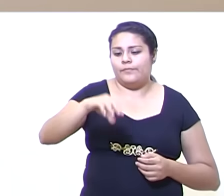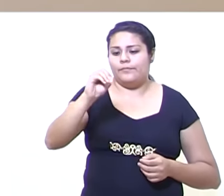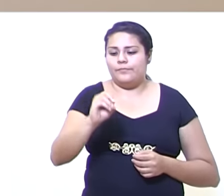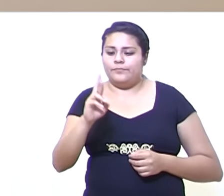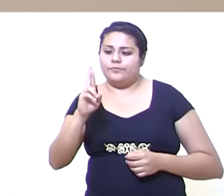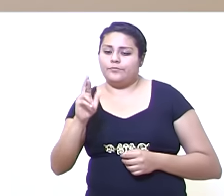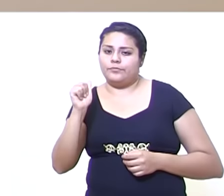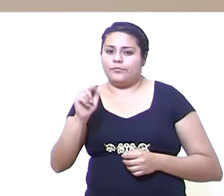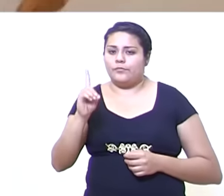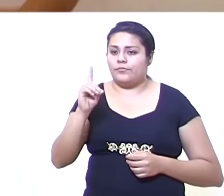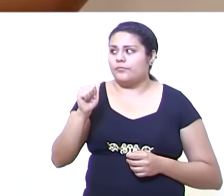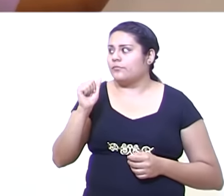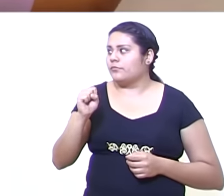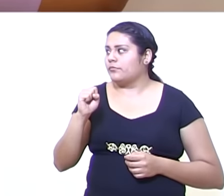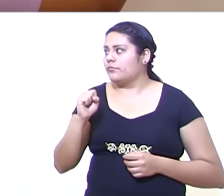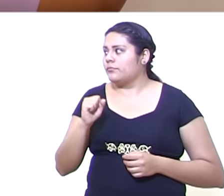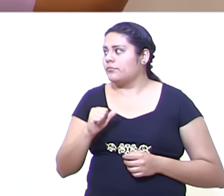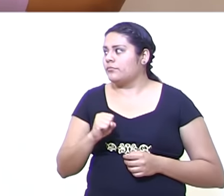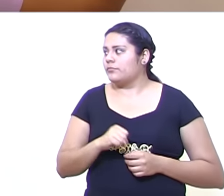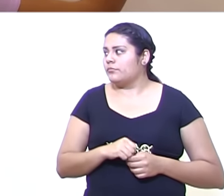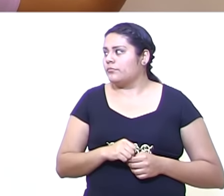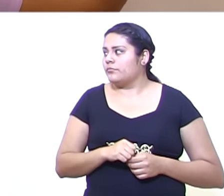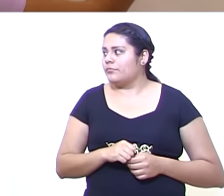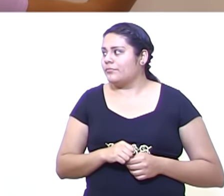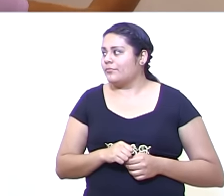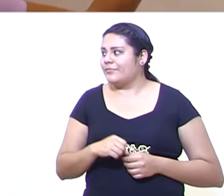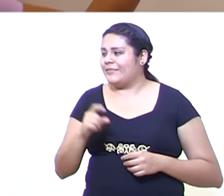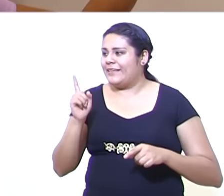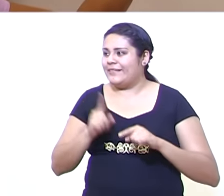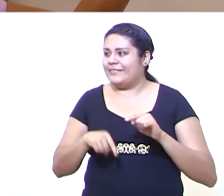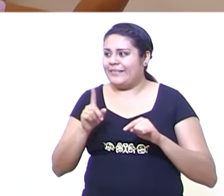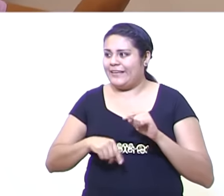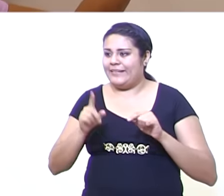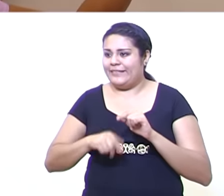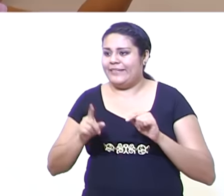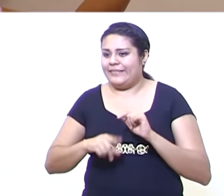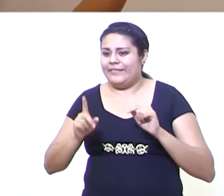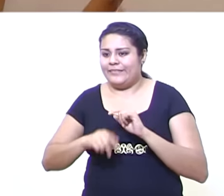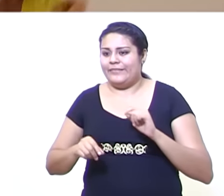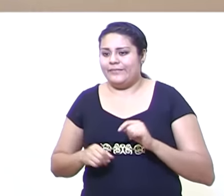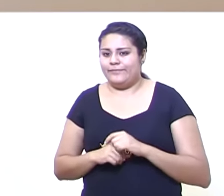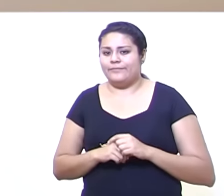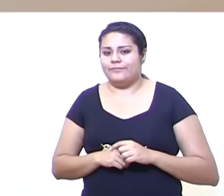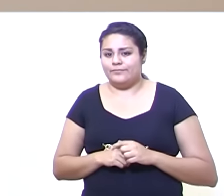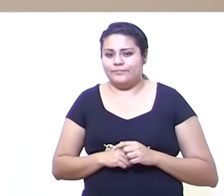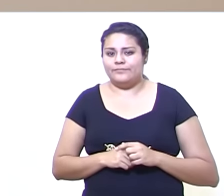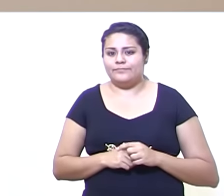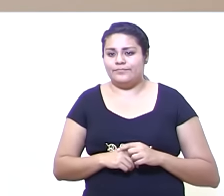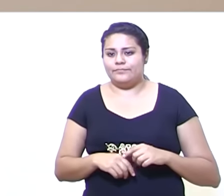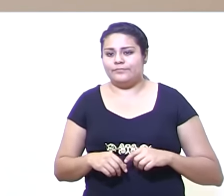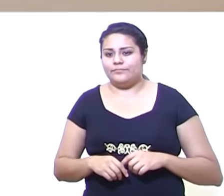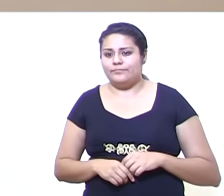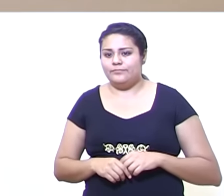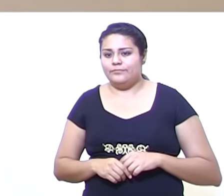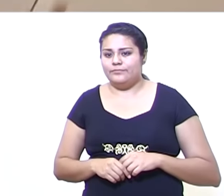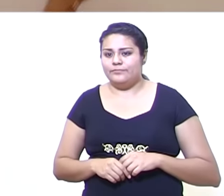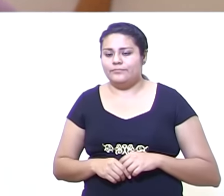Moradas. Pero, ¿qué crees? No nos alcanza aquí en el pizarrón, así que tendremos que quitar algunos